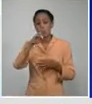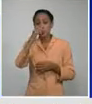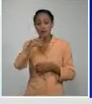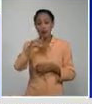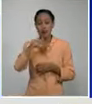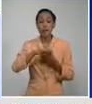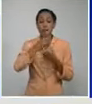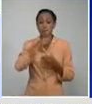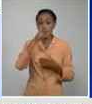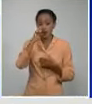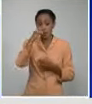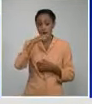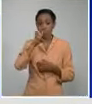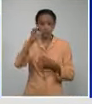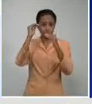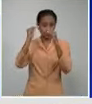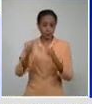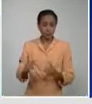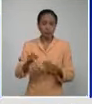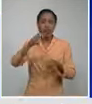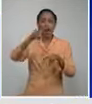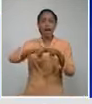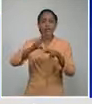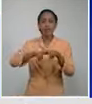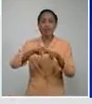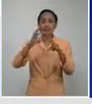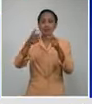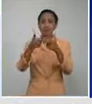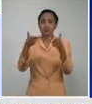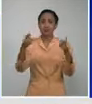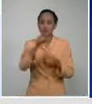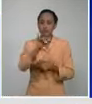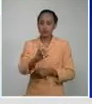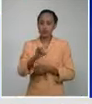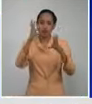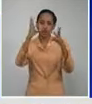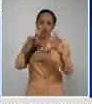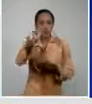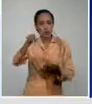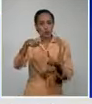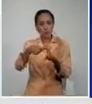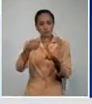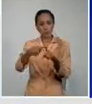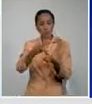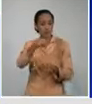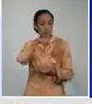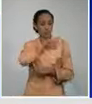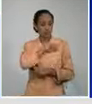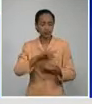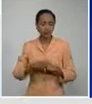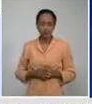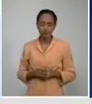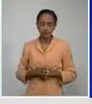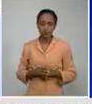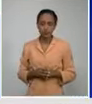Habana incrementa en 16 el número de casos que había tenido confirmado ayer, llega a la cifra